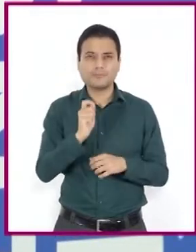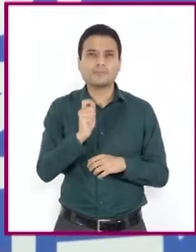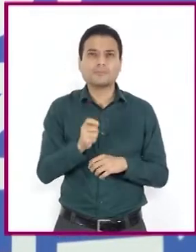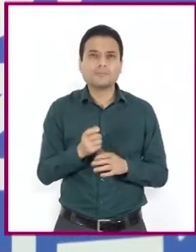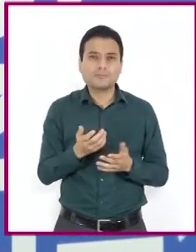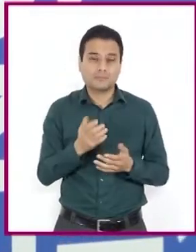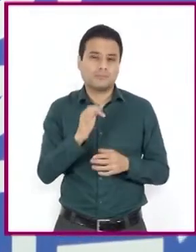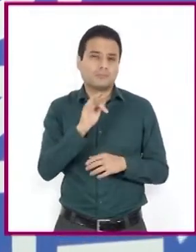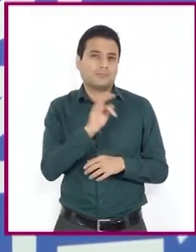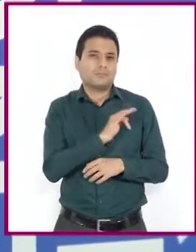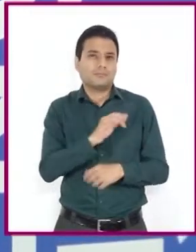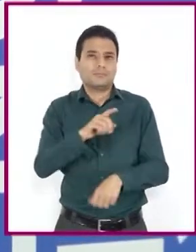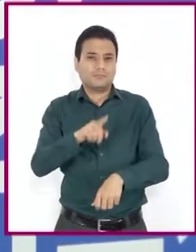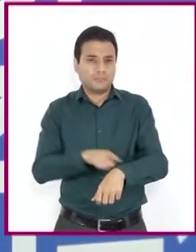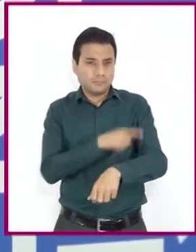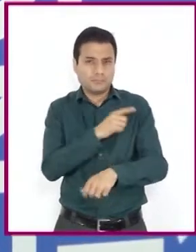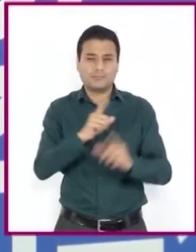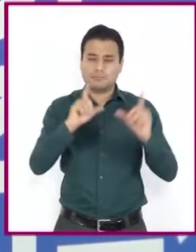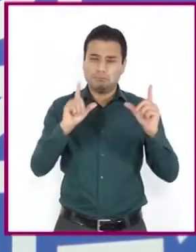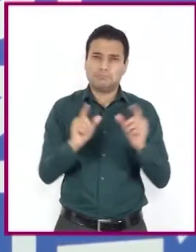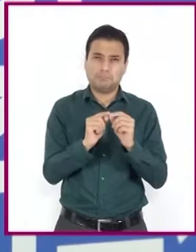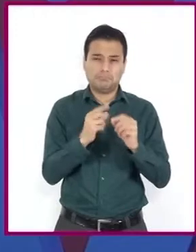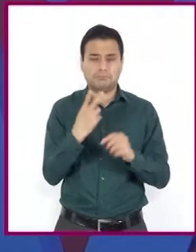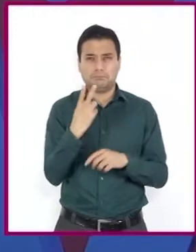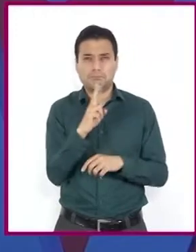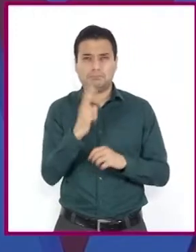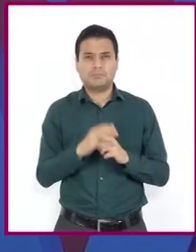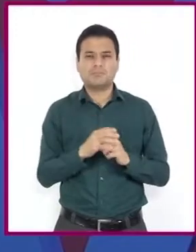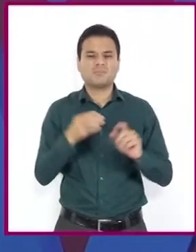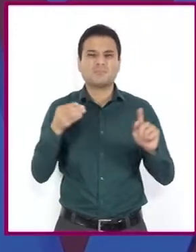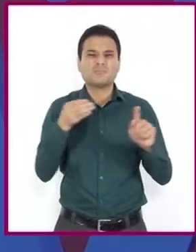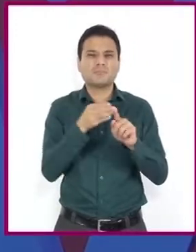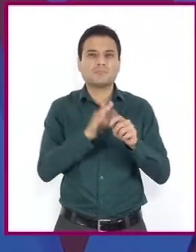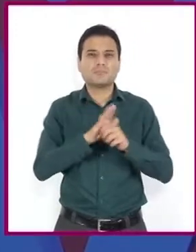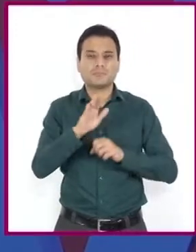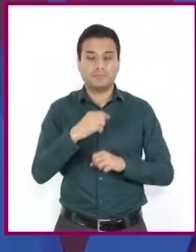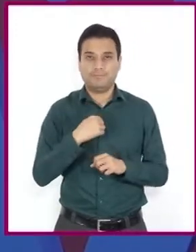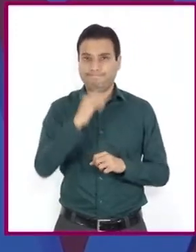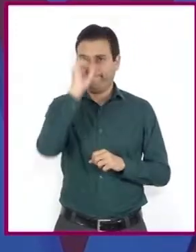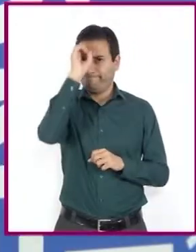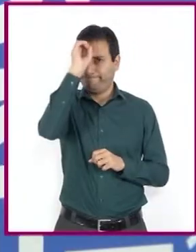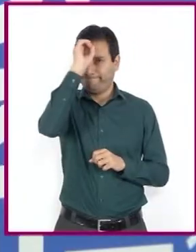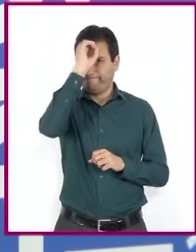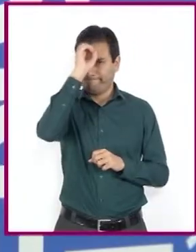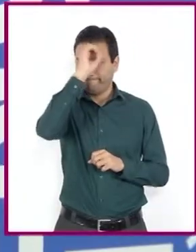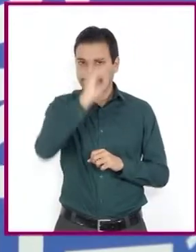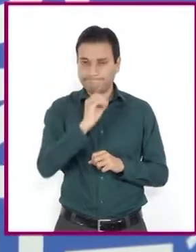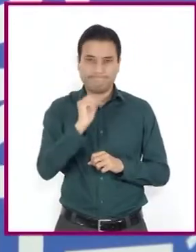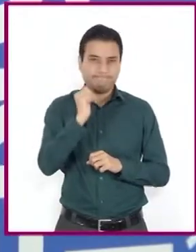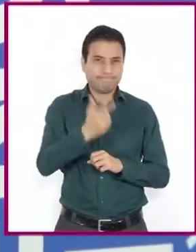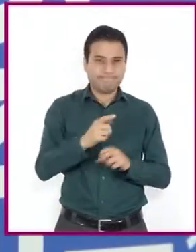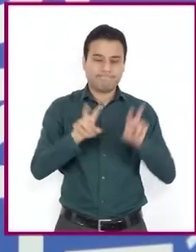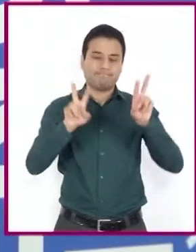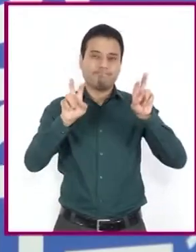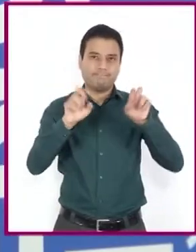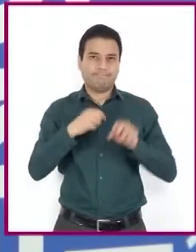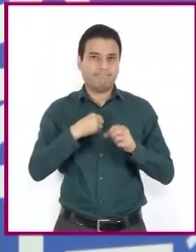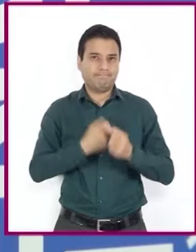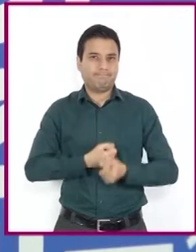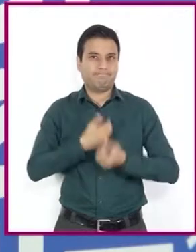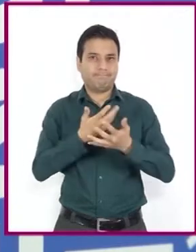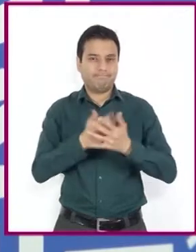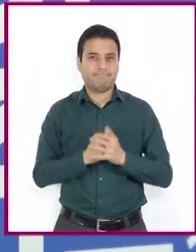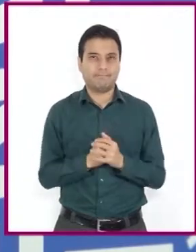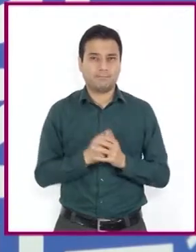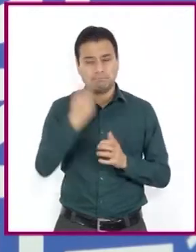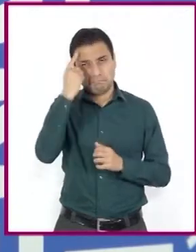es variable y tiene como propósito comunicar una postura frente a cierto tema. Esta puede